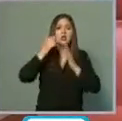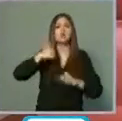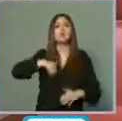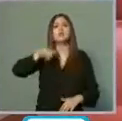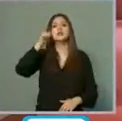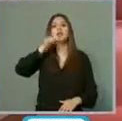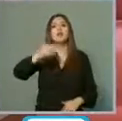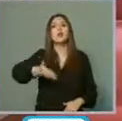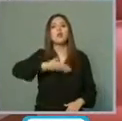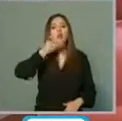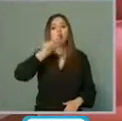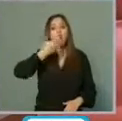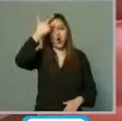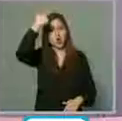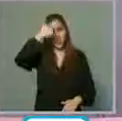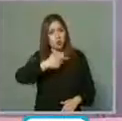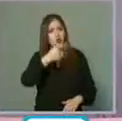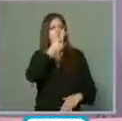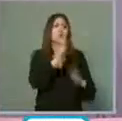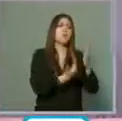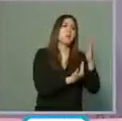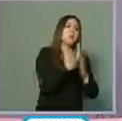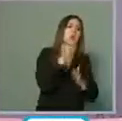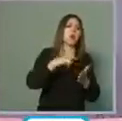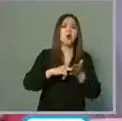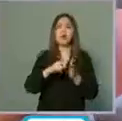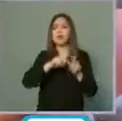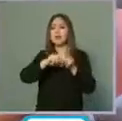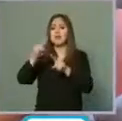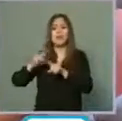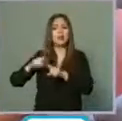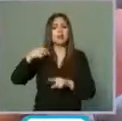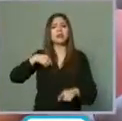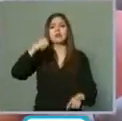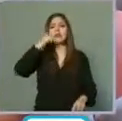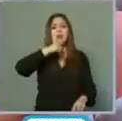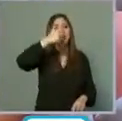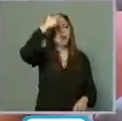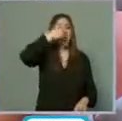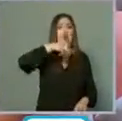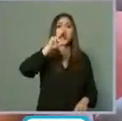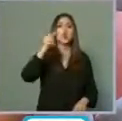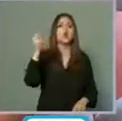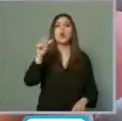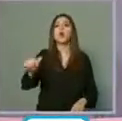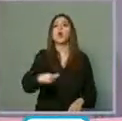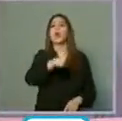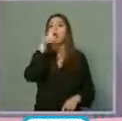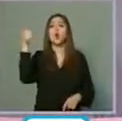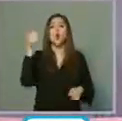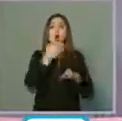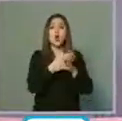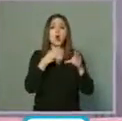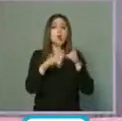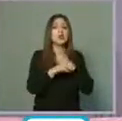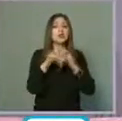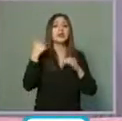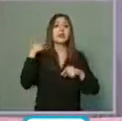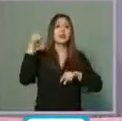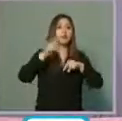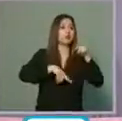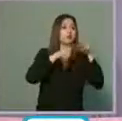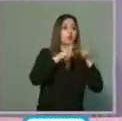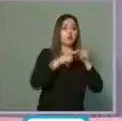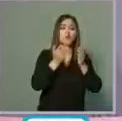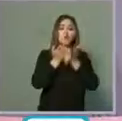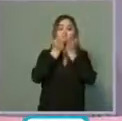noches, se puede aplicar en las mañanas, cuando la hora que quieran, pero yo la aplico en las noches y además ya no necesito ponerme otra cosa, o sea, ya me voy como, o sea, no me quito ningún